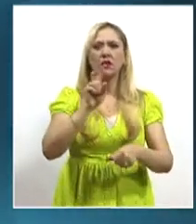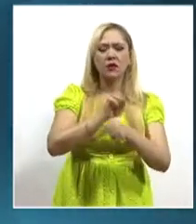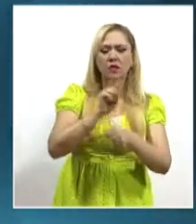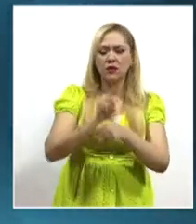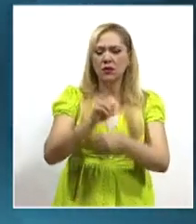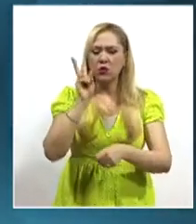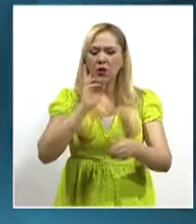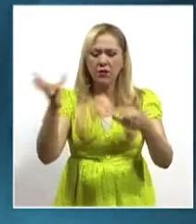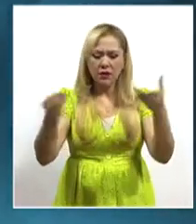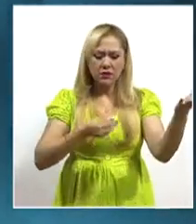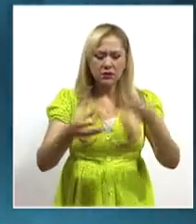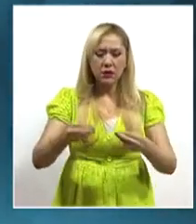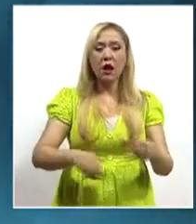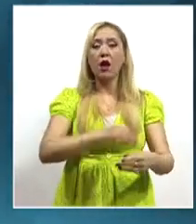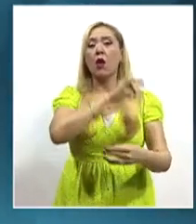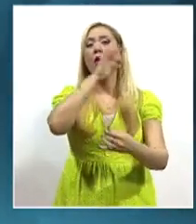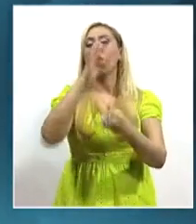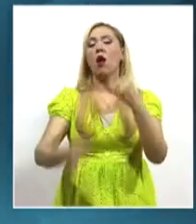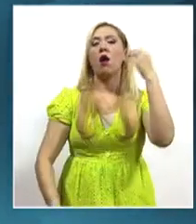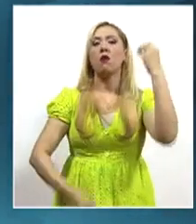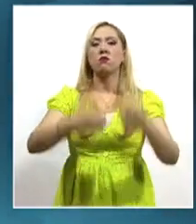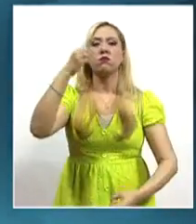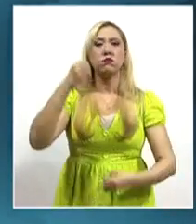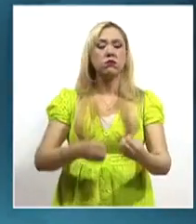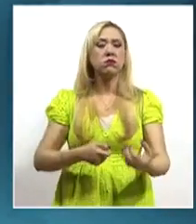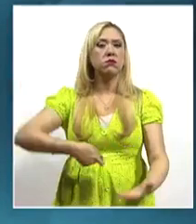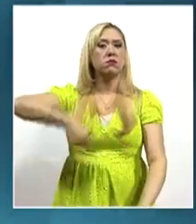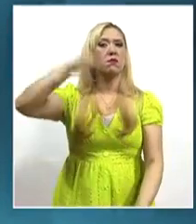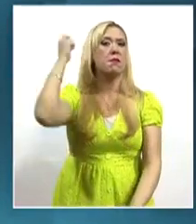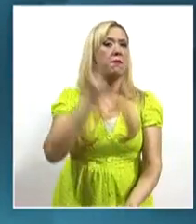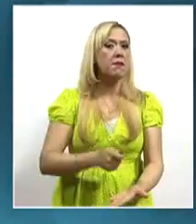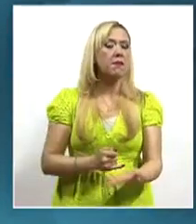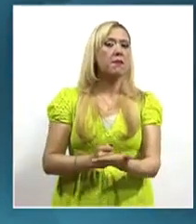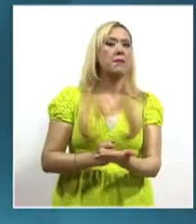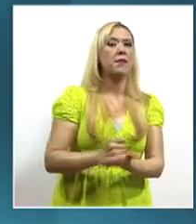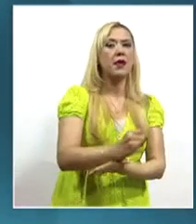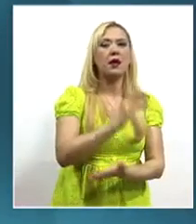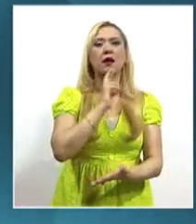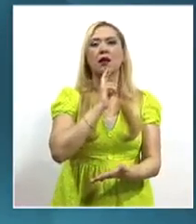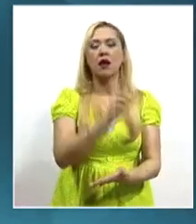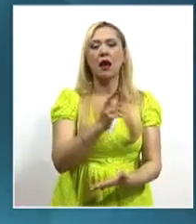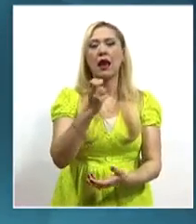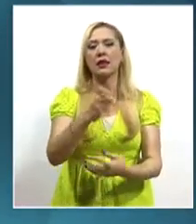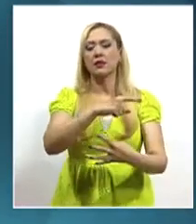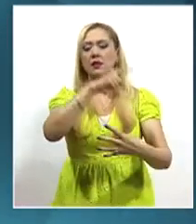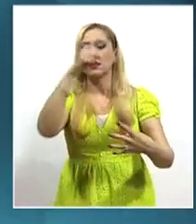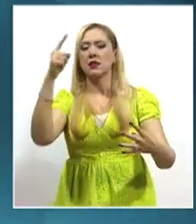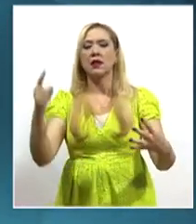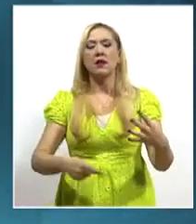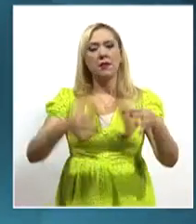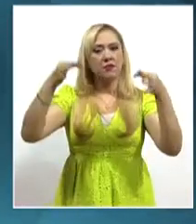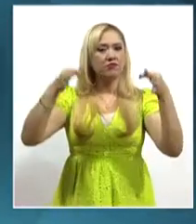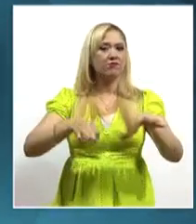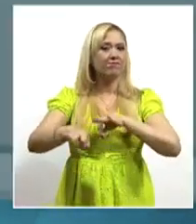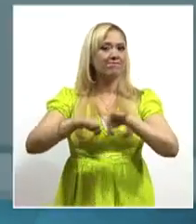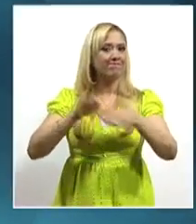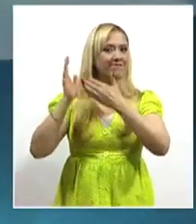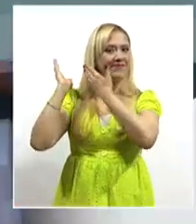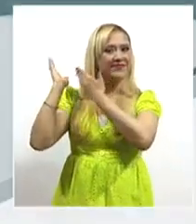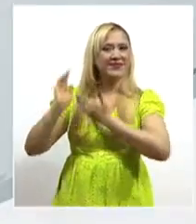de Alzada y personal administrativo que los apoyan para garantizar el óptimo desarrollo del sistema.